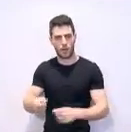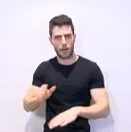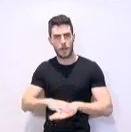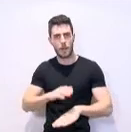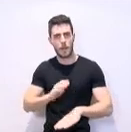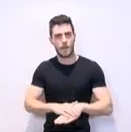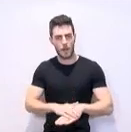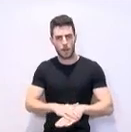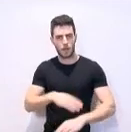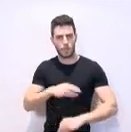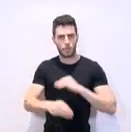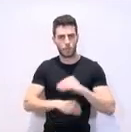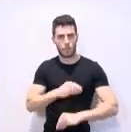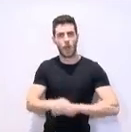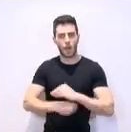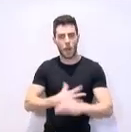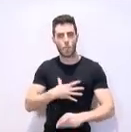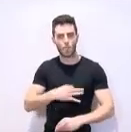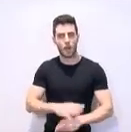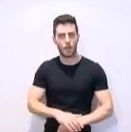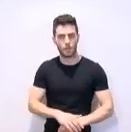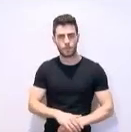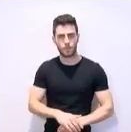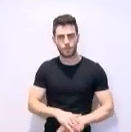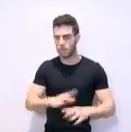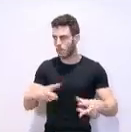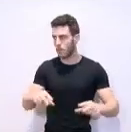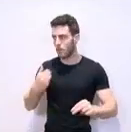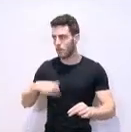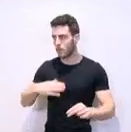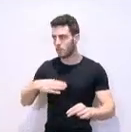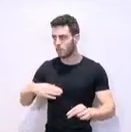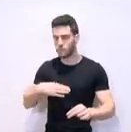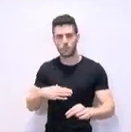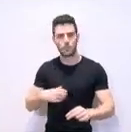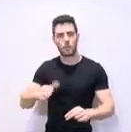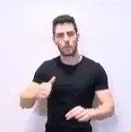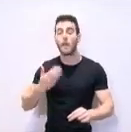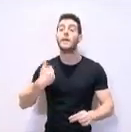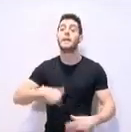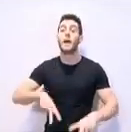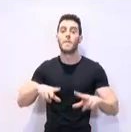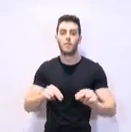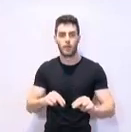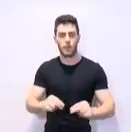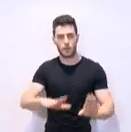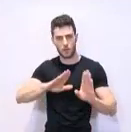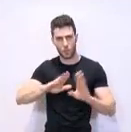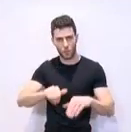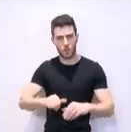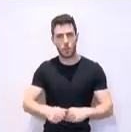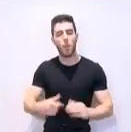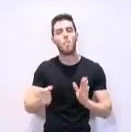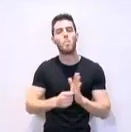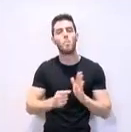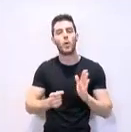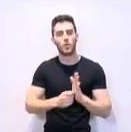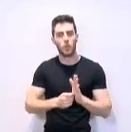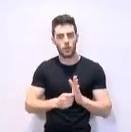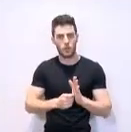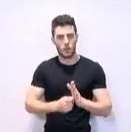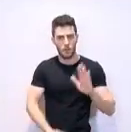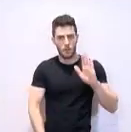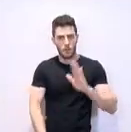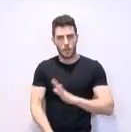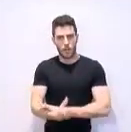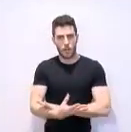la efectividad de las medidas se evalúen. Y acabo con el último punto, y es la creación